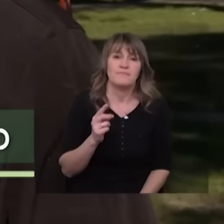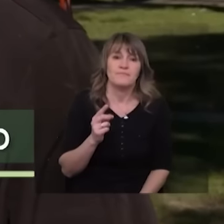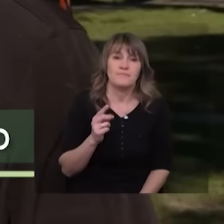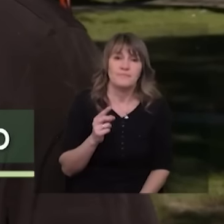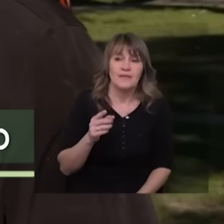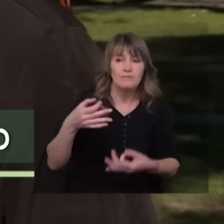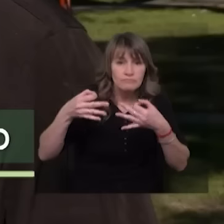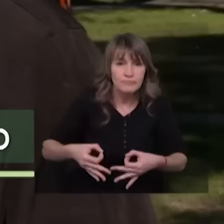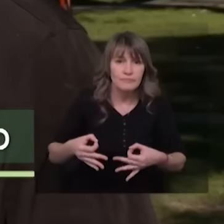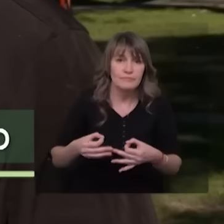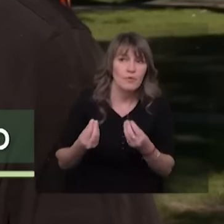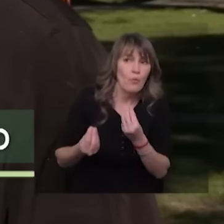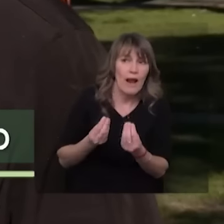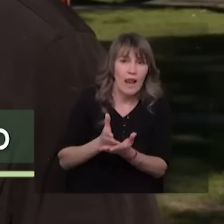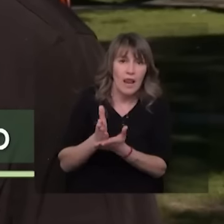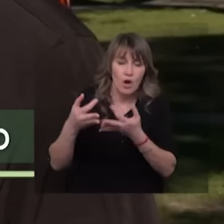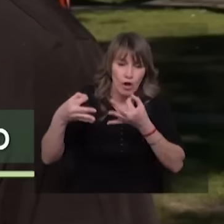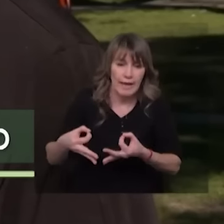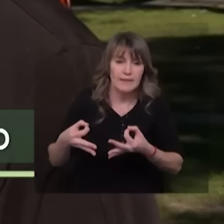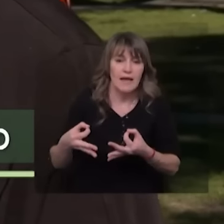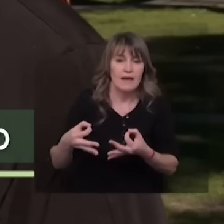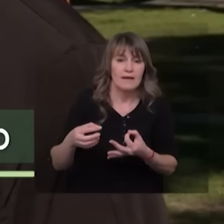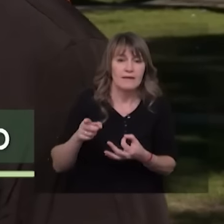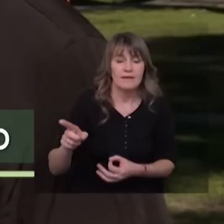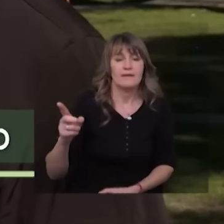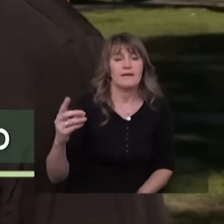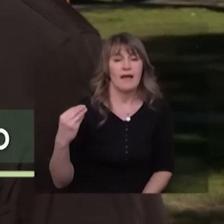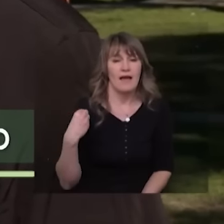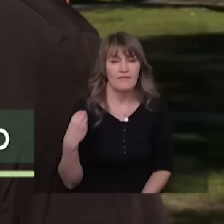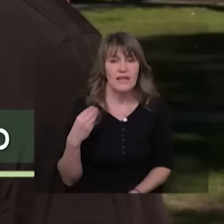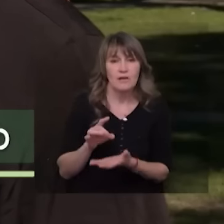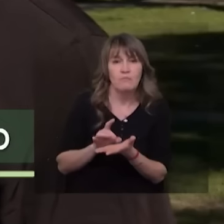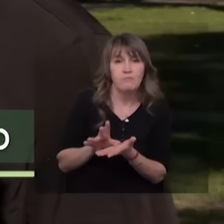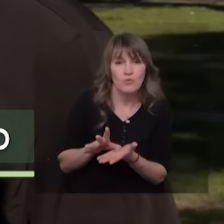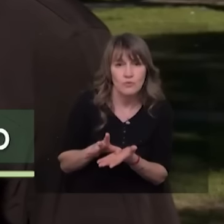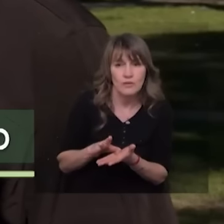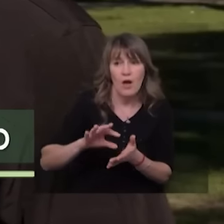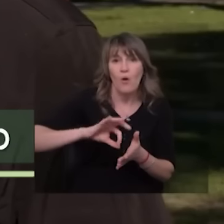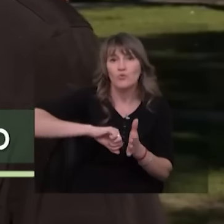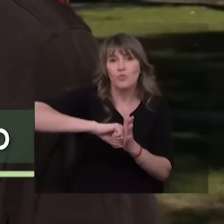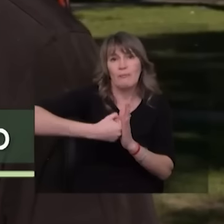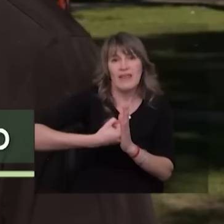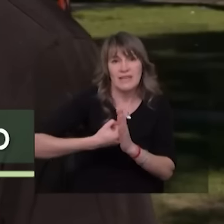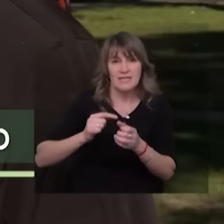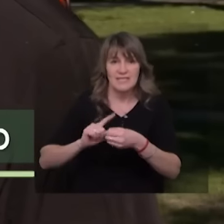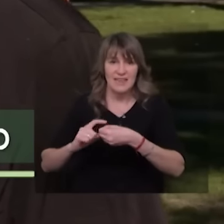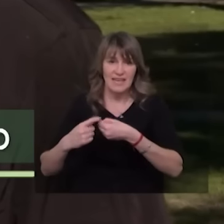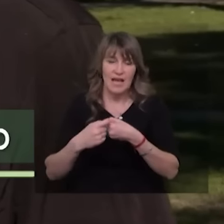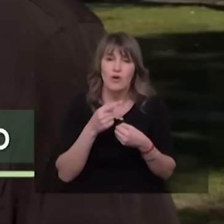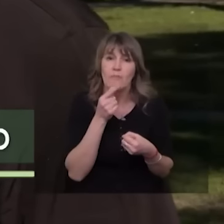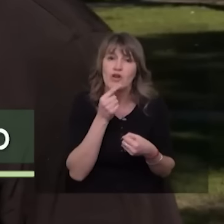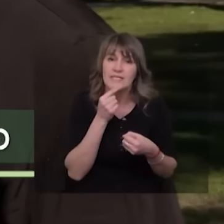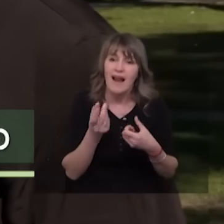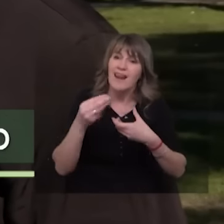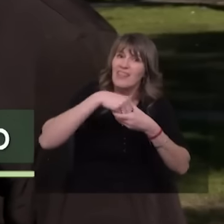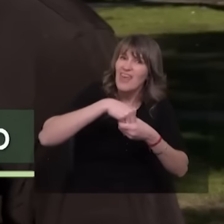ser la correcta lo primero que hacen es pedir la expulsión la suspensión de del sindicato policial de la central de